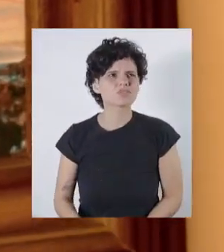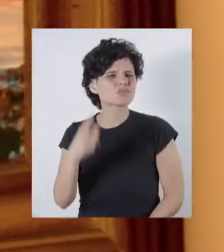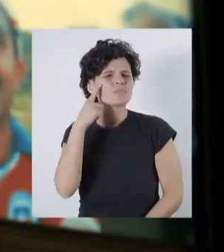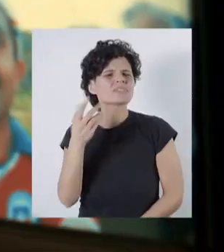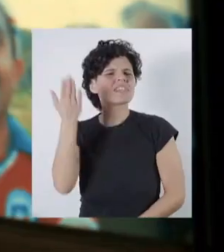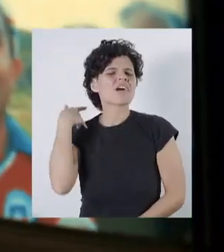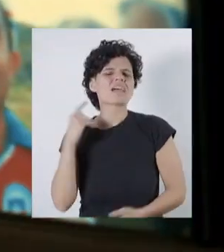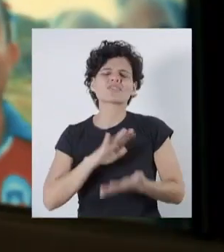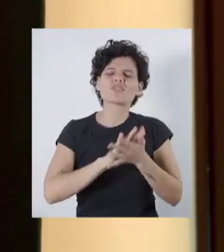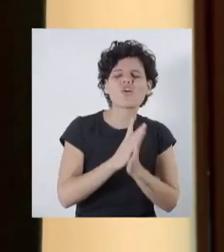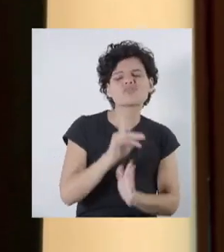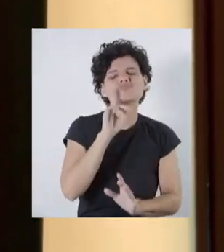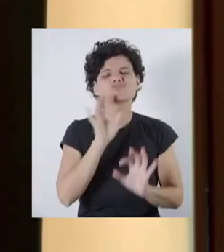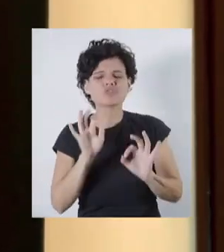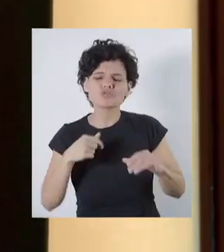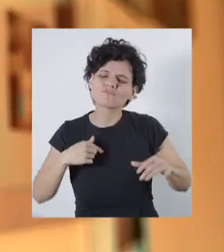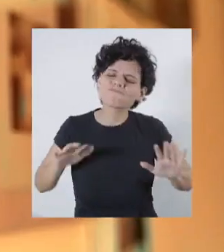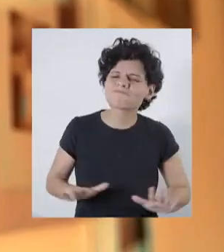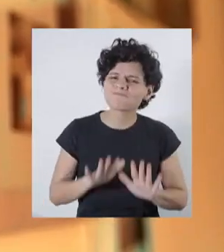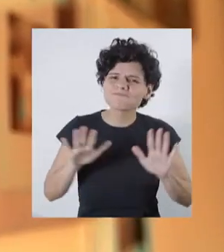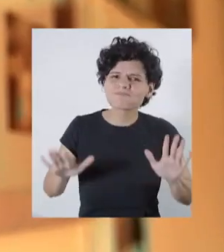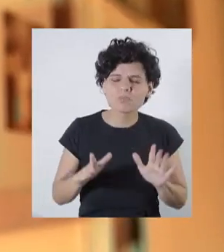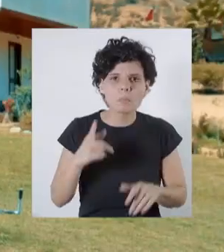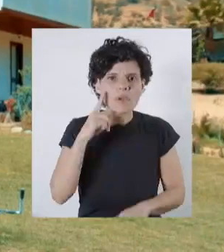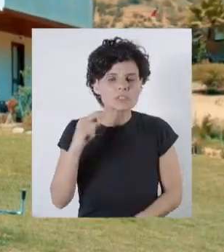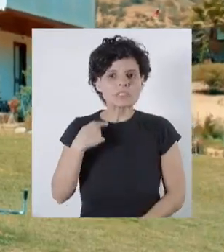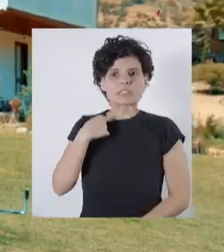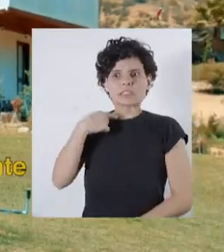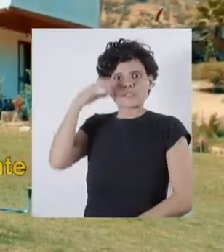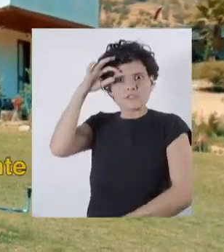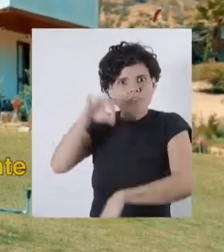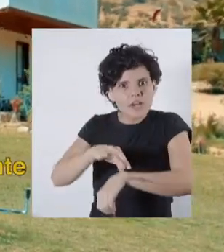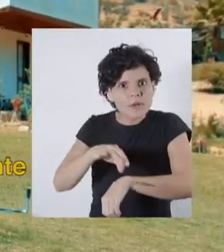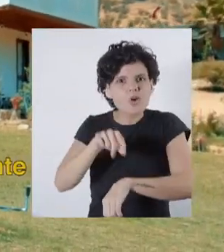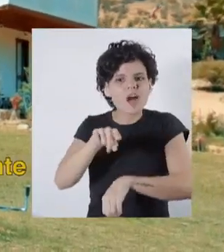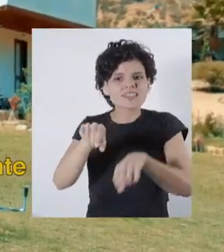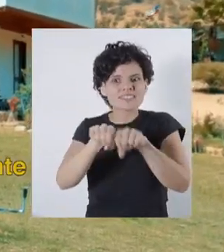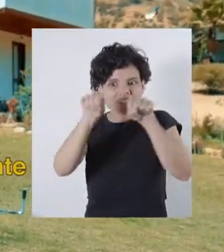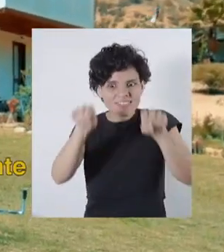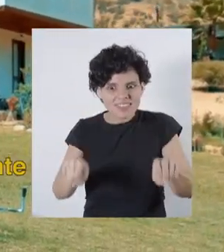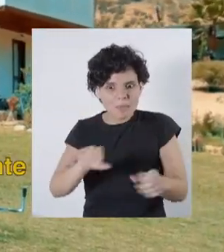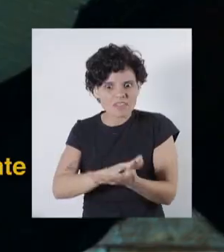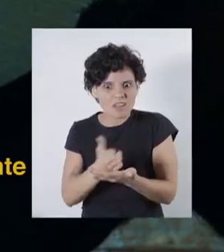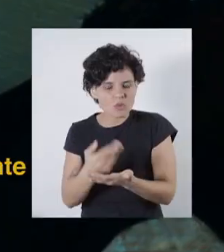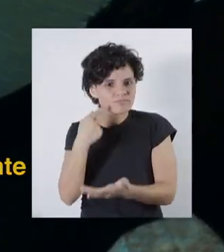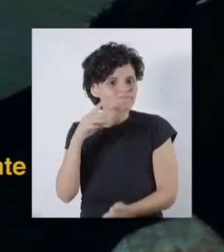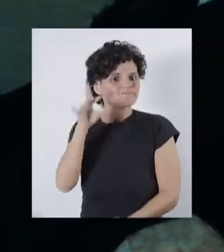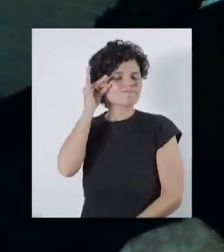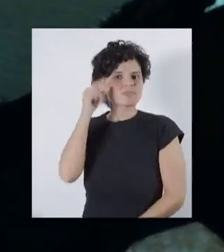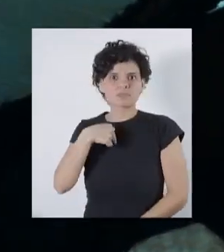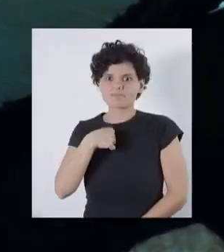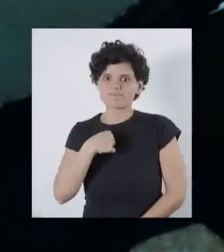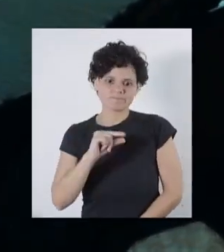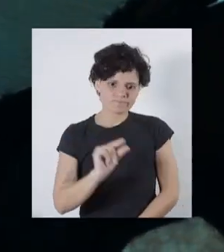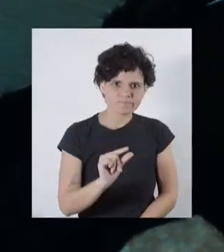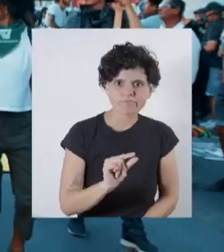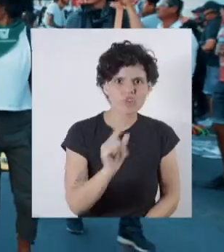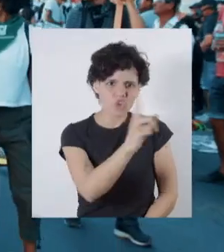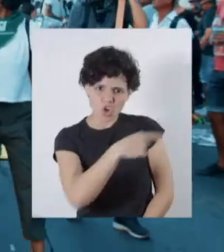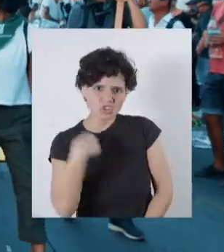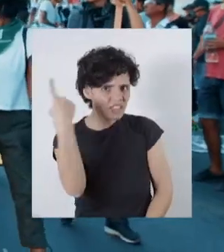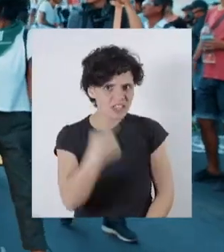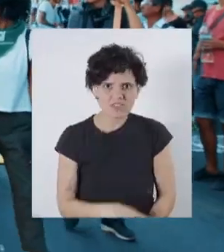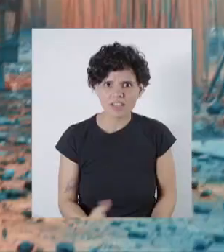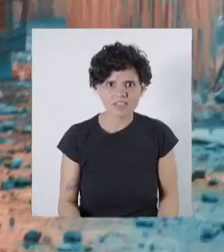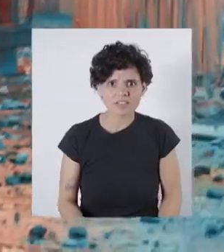¿Qué Esforzad por eso. Pero cuando tú te enfermas, descubrís que este sistema simplemente no te quiere. No le sirves.